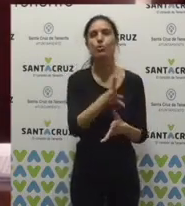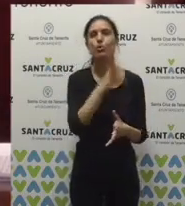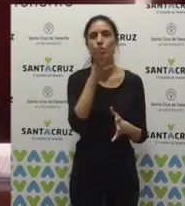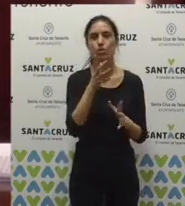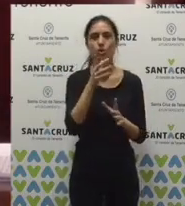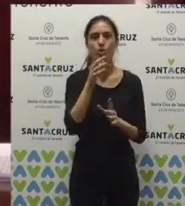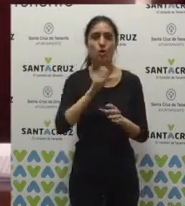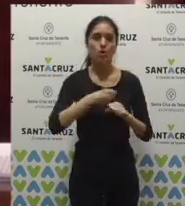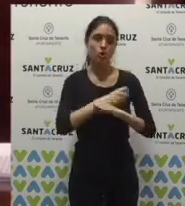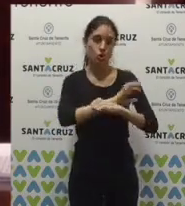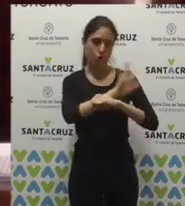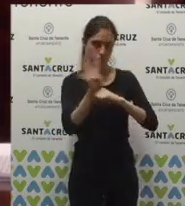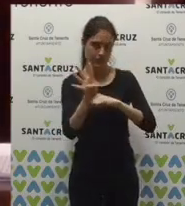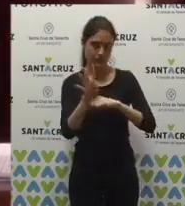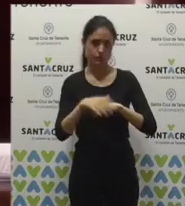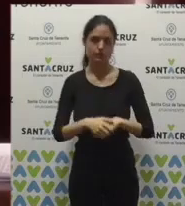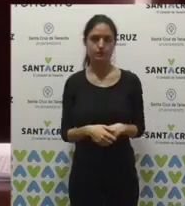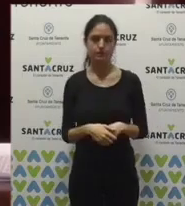ayesa